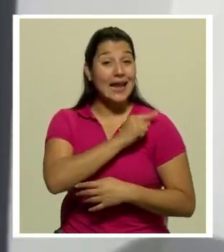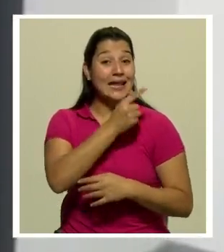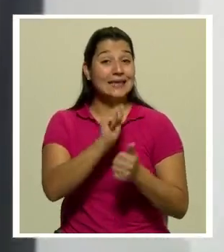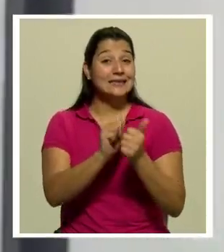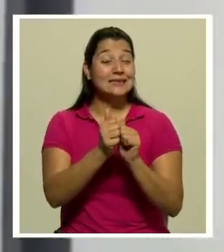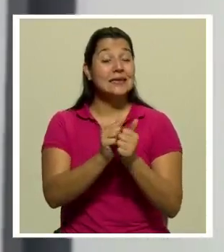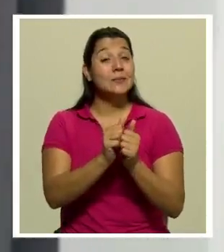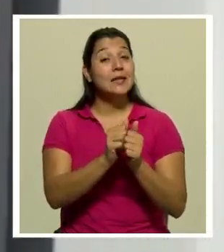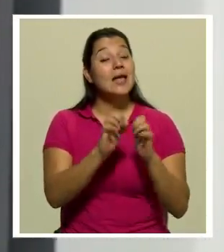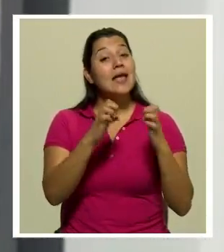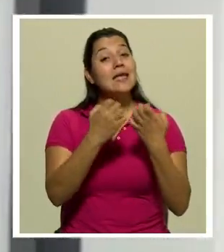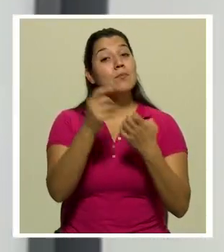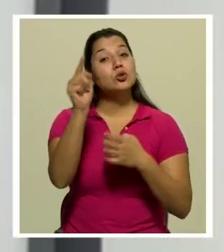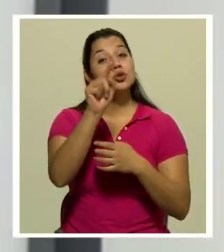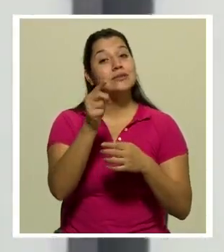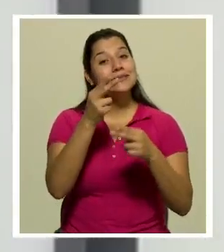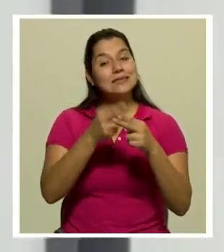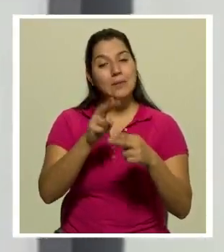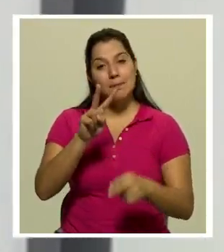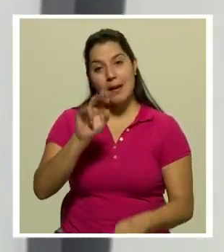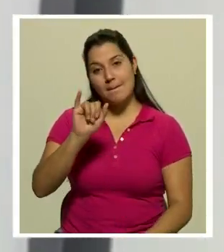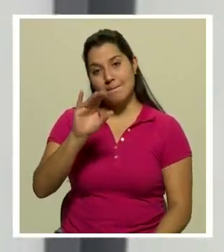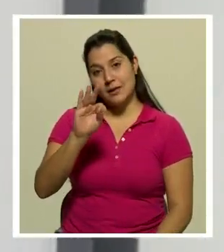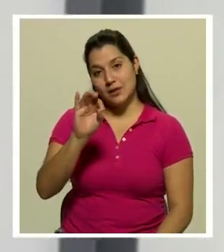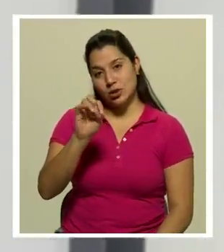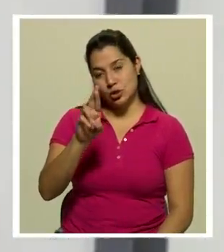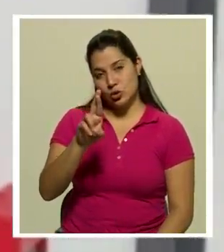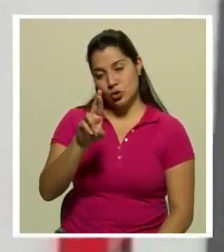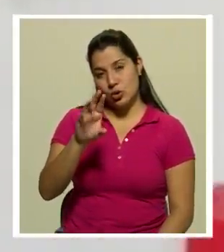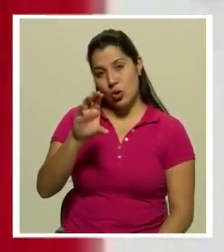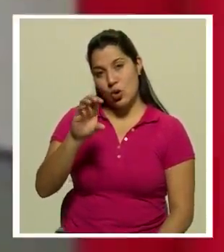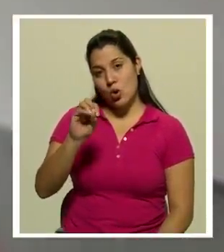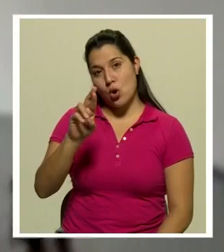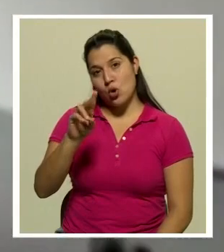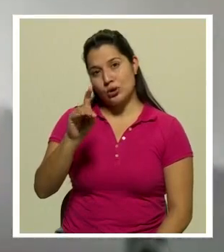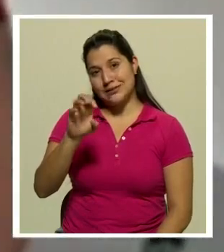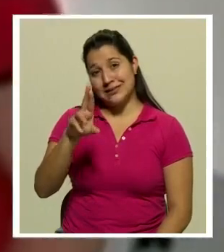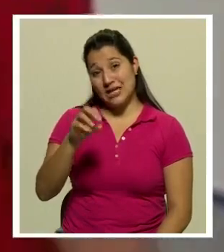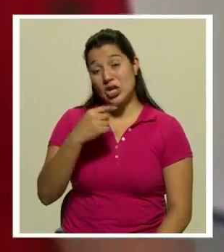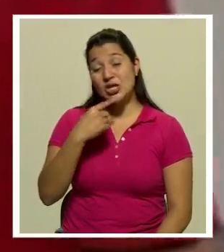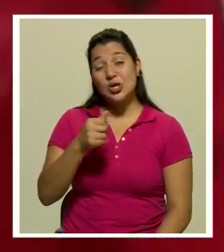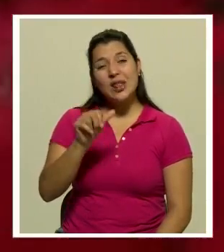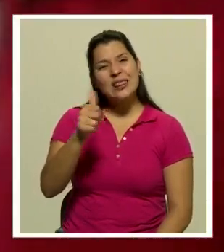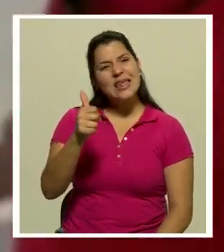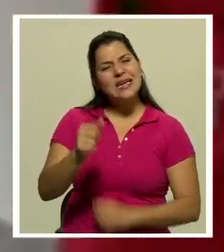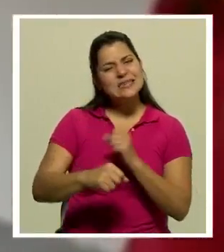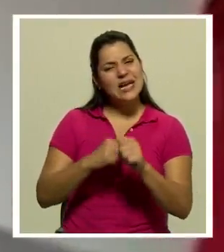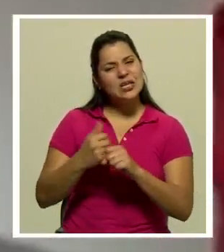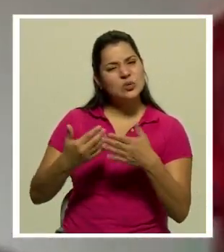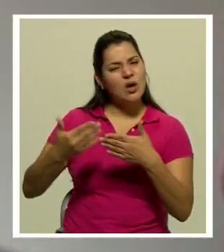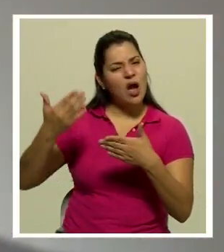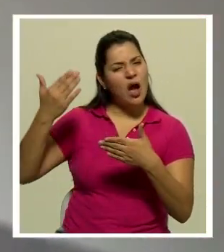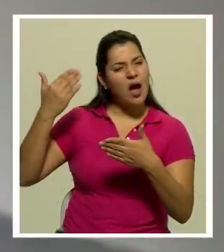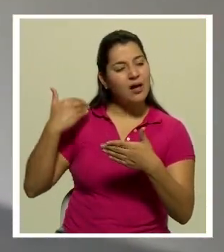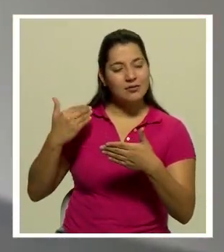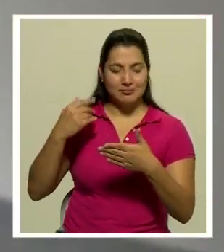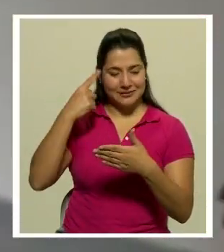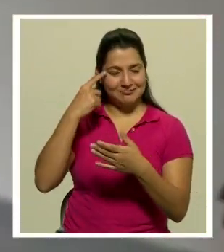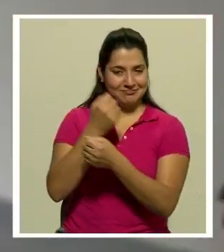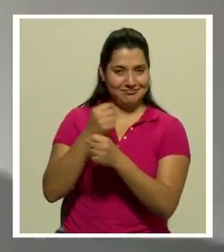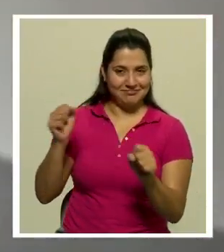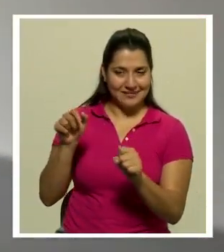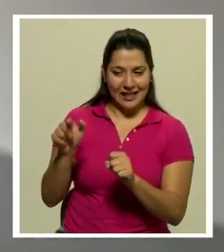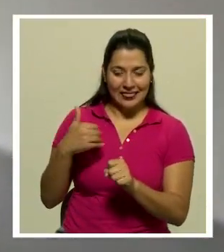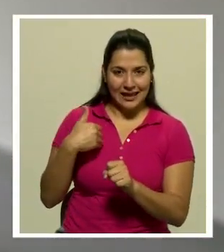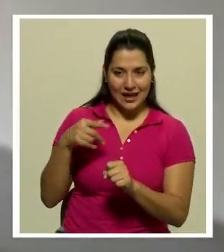deportivo morado Víctor Cordero afirma que hace una década era difícil imaginar en nuestro país un proyecto de este nivel,